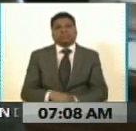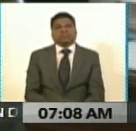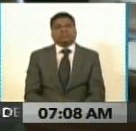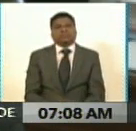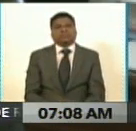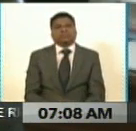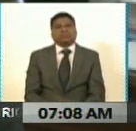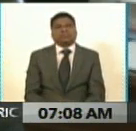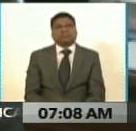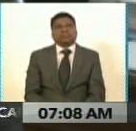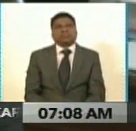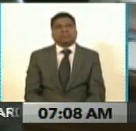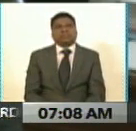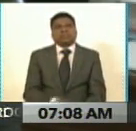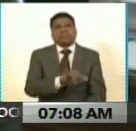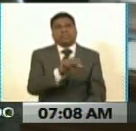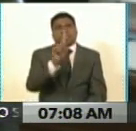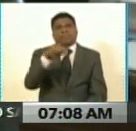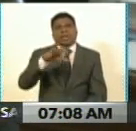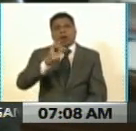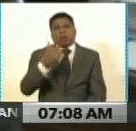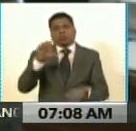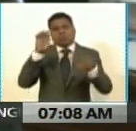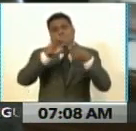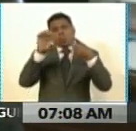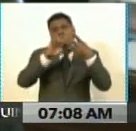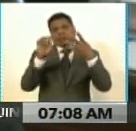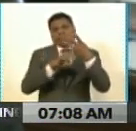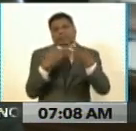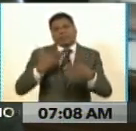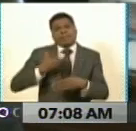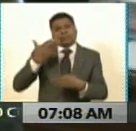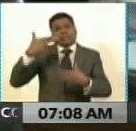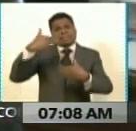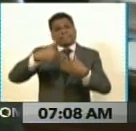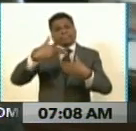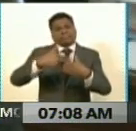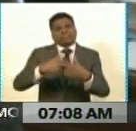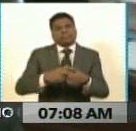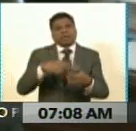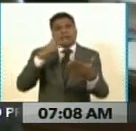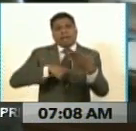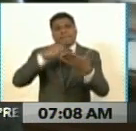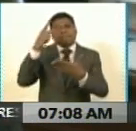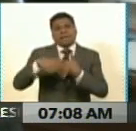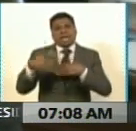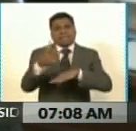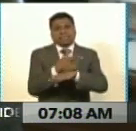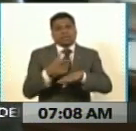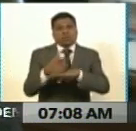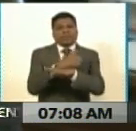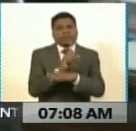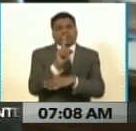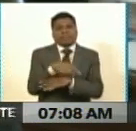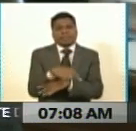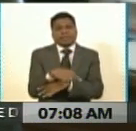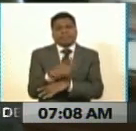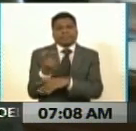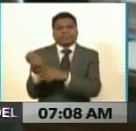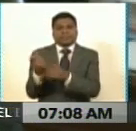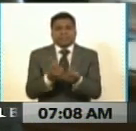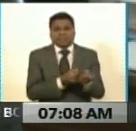colombianos y también otro elemento importante que hay que destacar es el plan del gobierno de exportar productos a